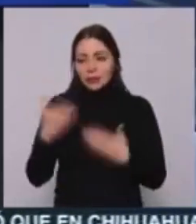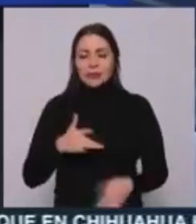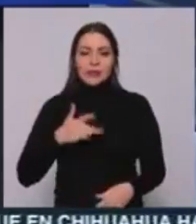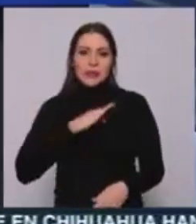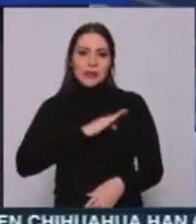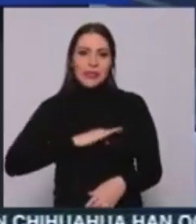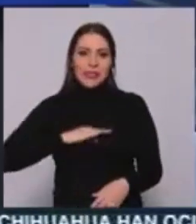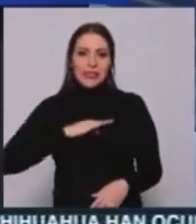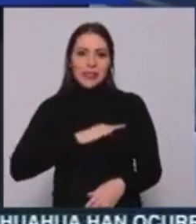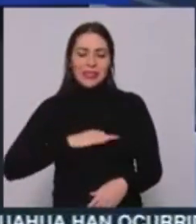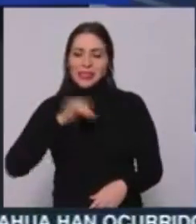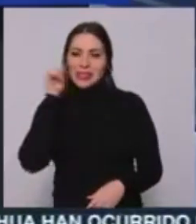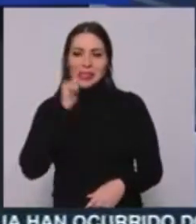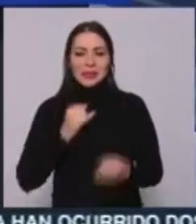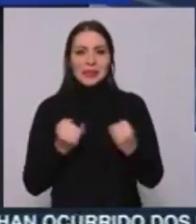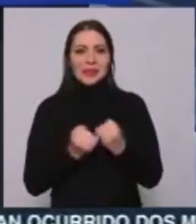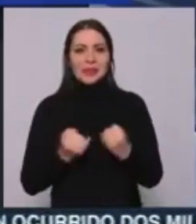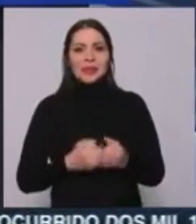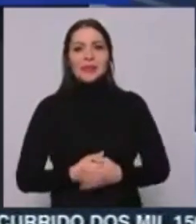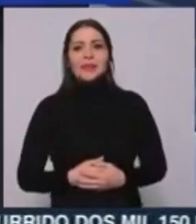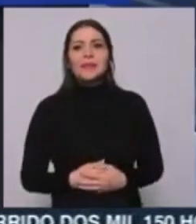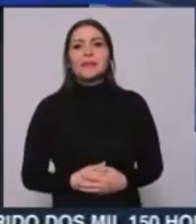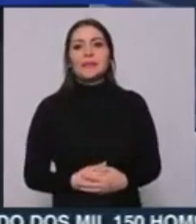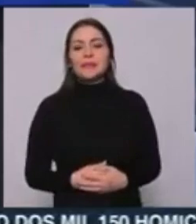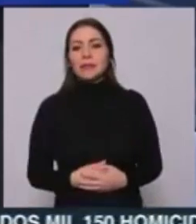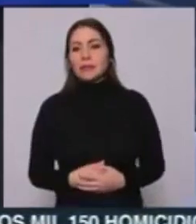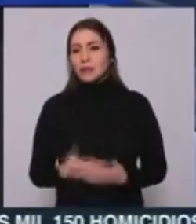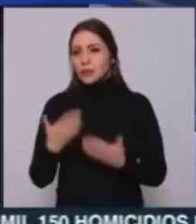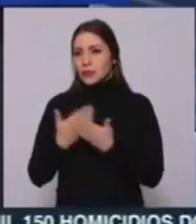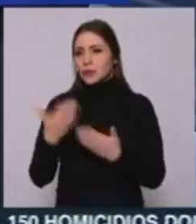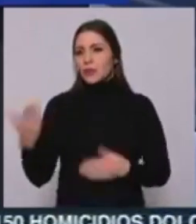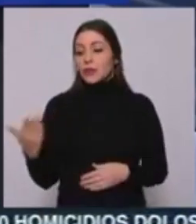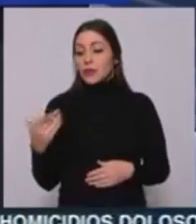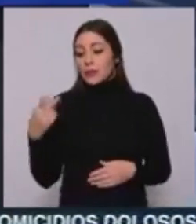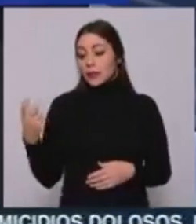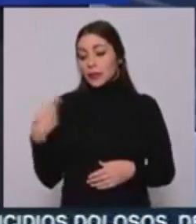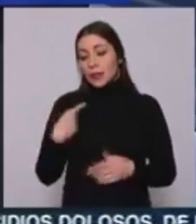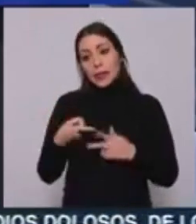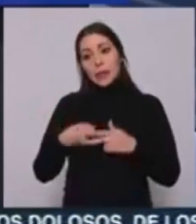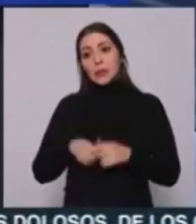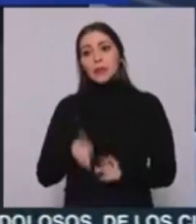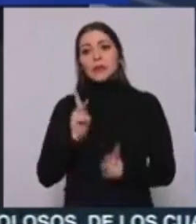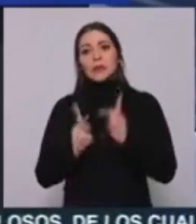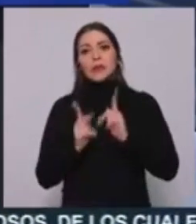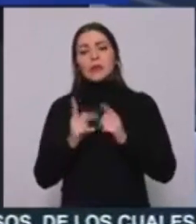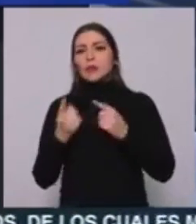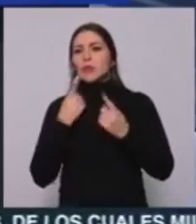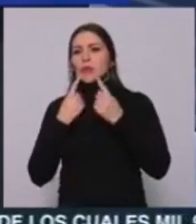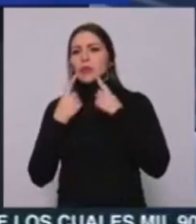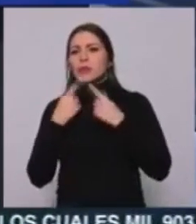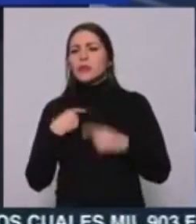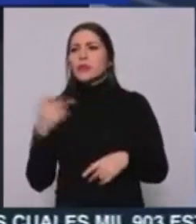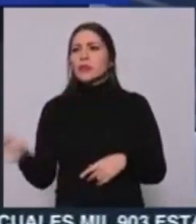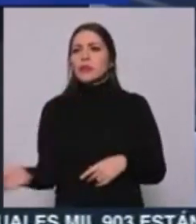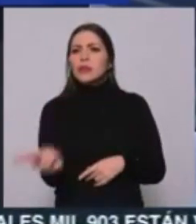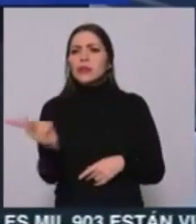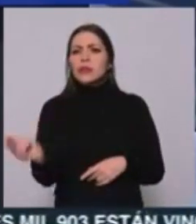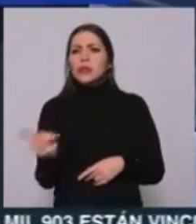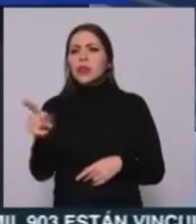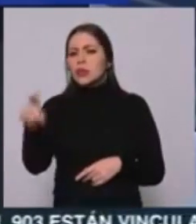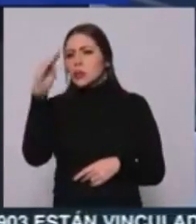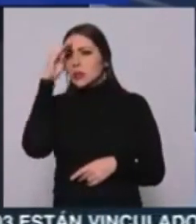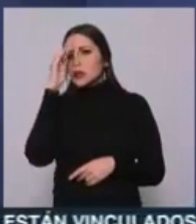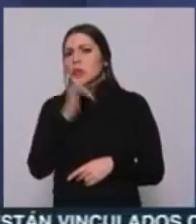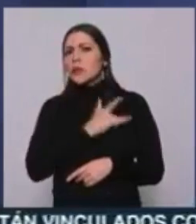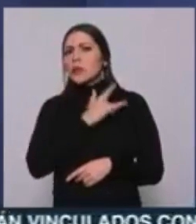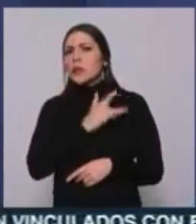Fernanda, y la pregunta con la que queremos iniciar esta charla, esta conversación, ¿cuáles considera usted que sean las principales problemáticas